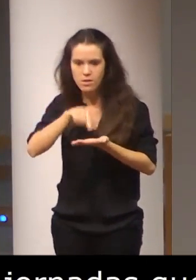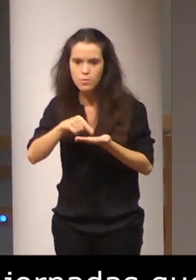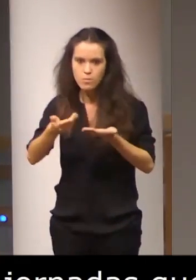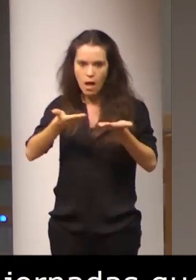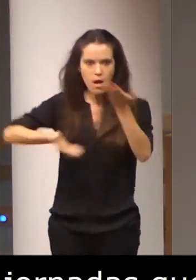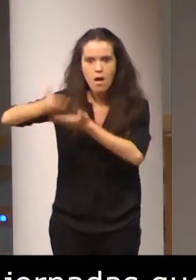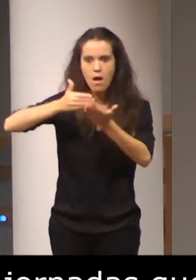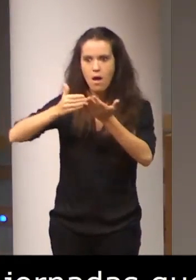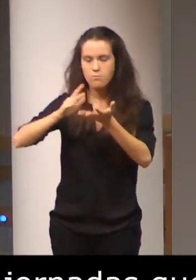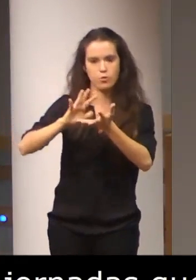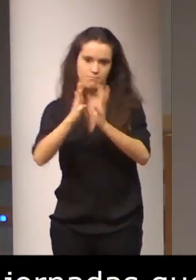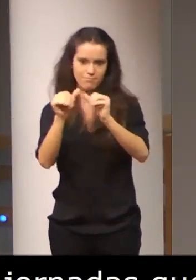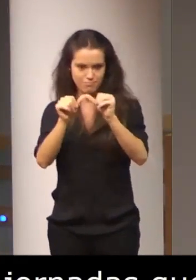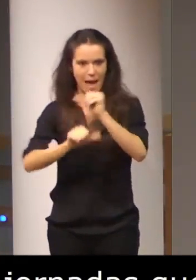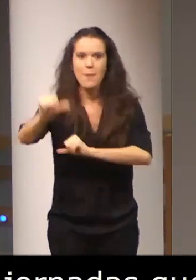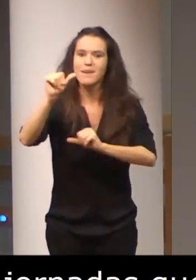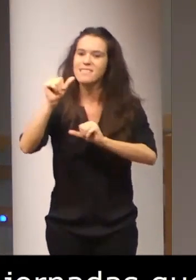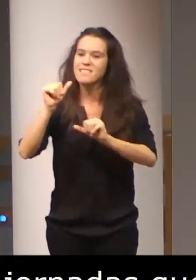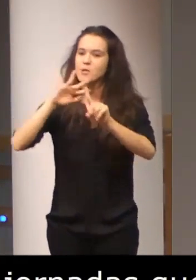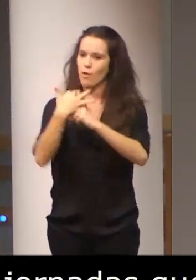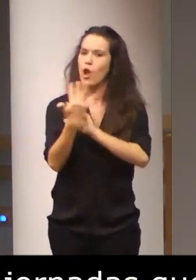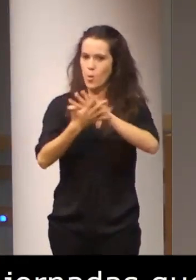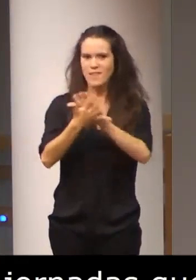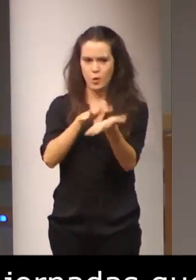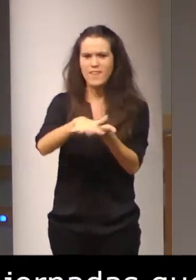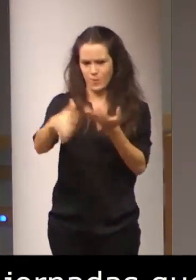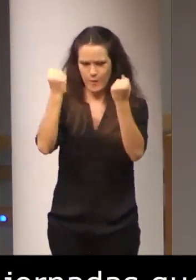en el cambio de las lenguas de signos.